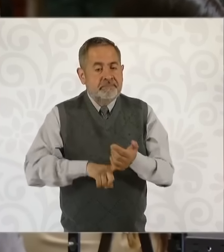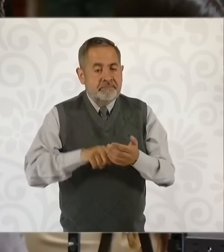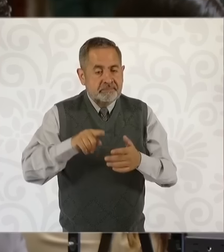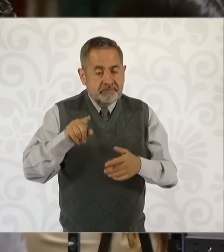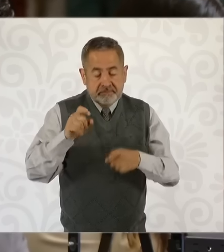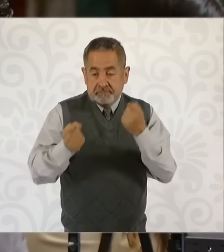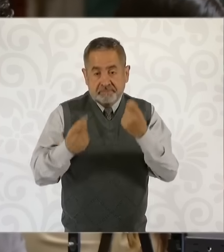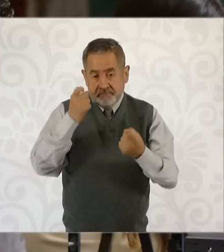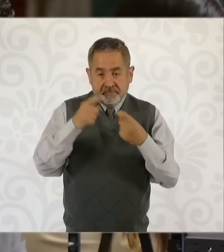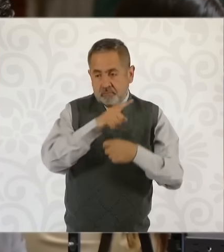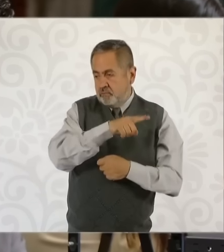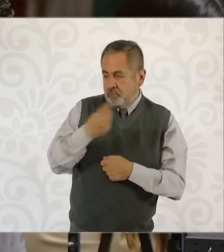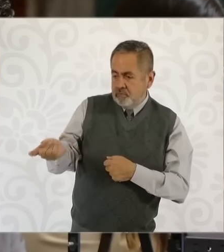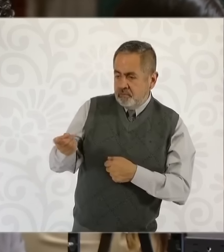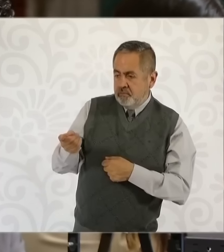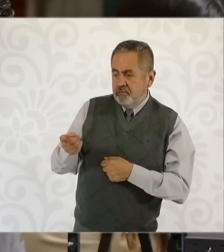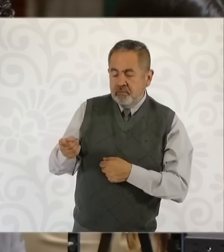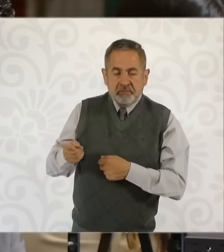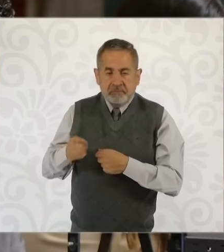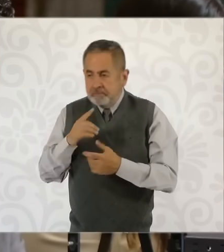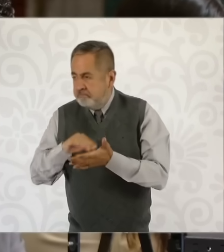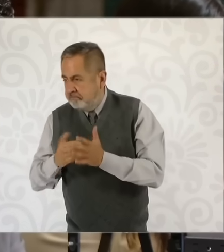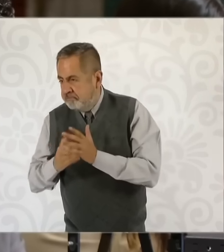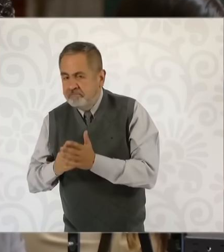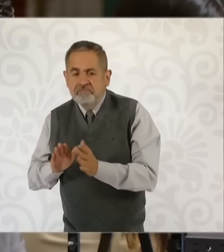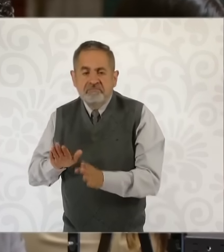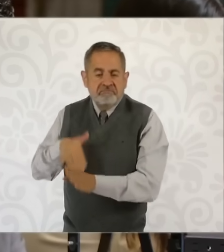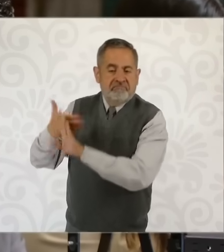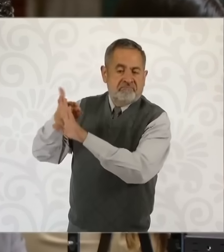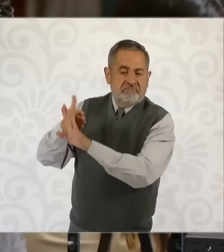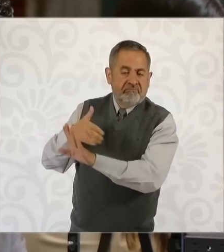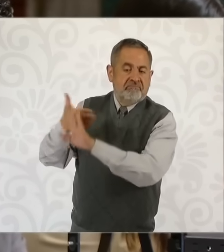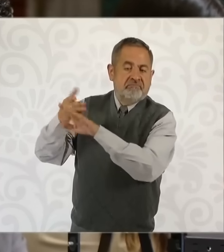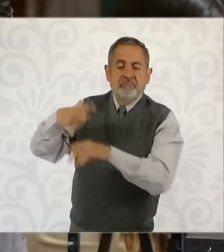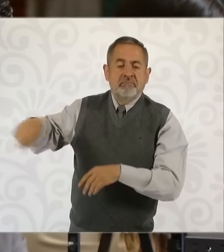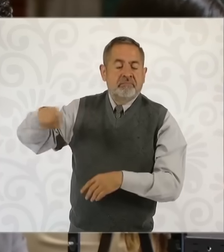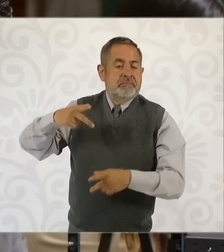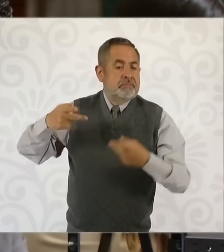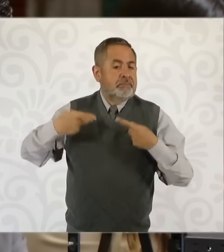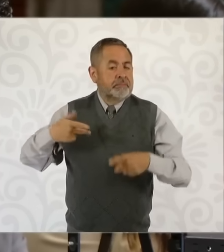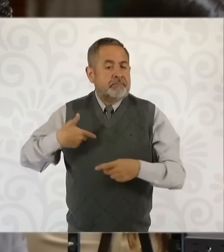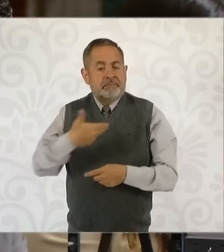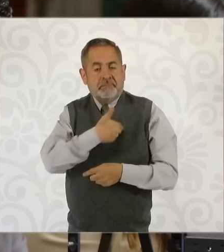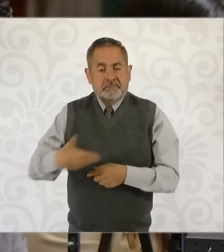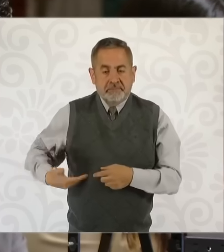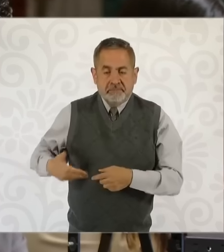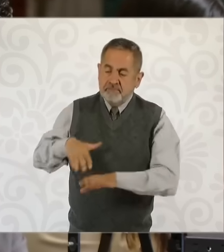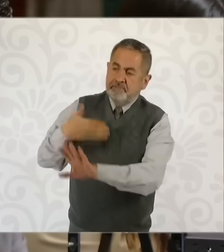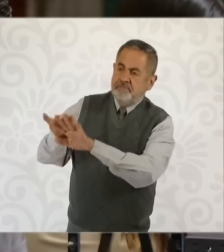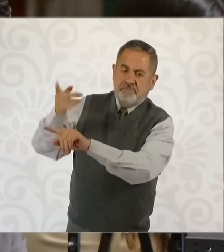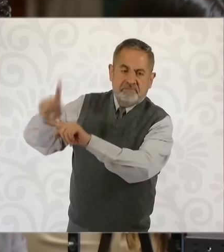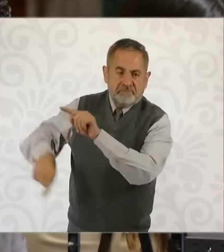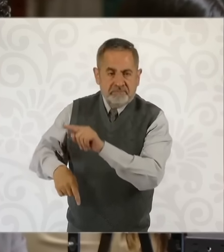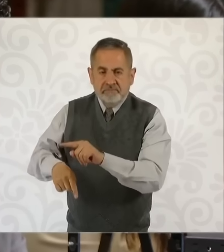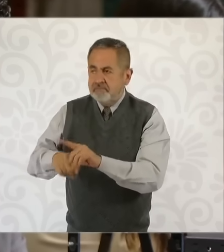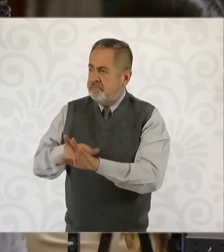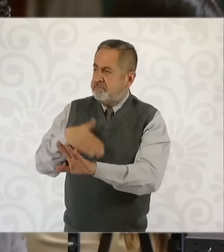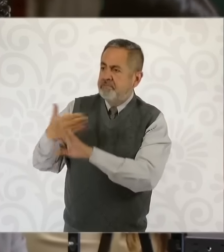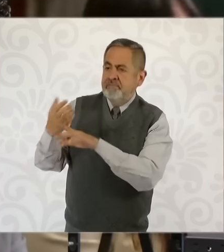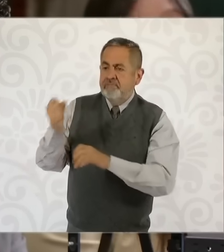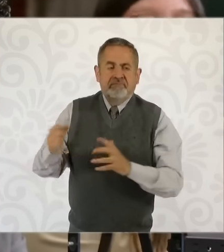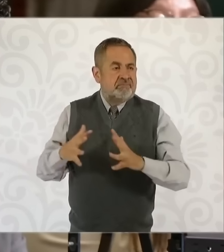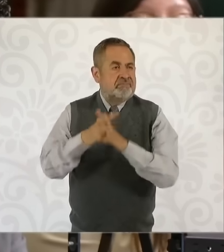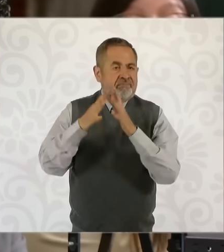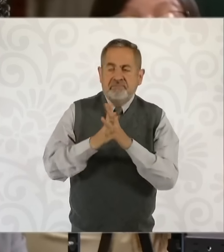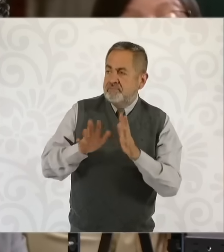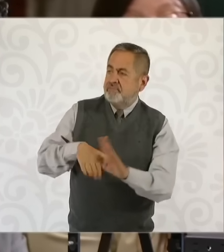muy graves para cometer golpes de Estado blandos y golpes de Estado duros, y en casos todavía más terribles para